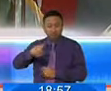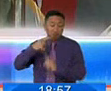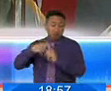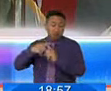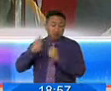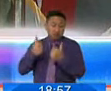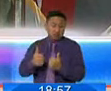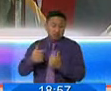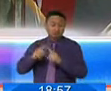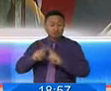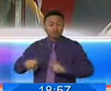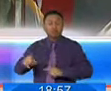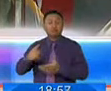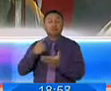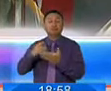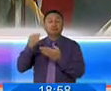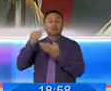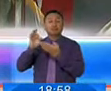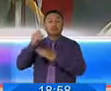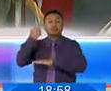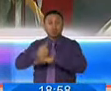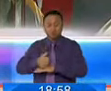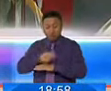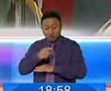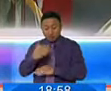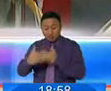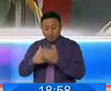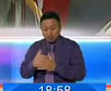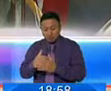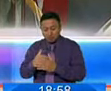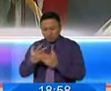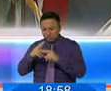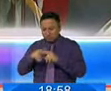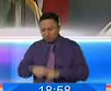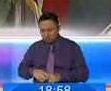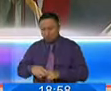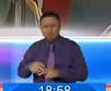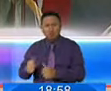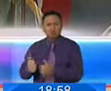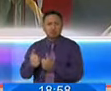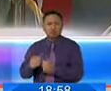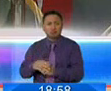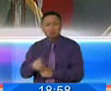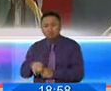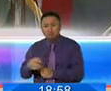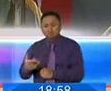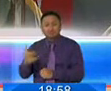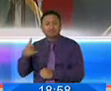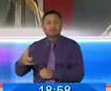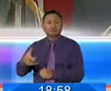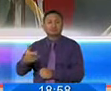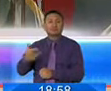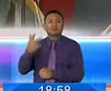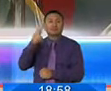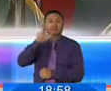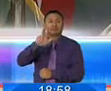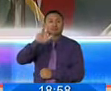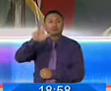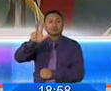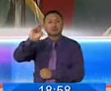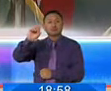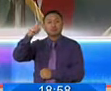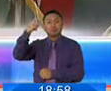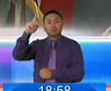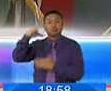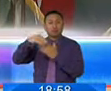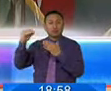espero que las auditorías arrojen resultados sorprendentes sobre la forma como se utilizaron esos 330